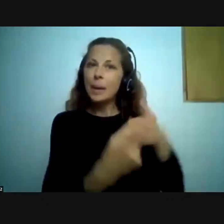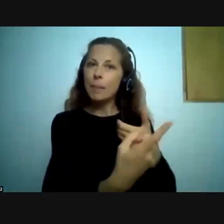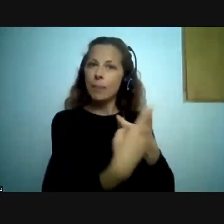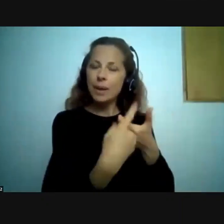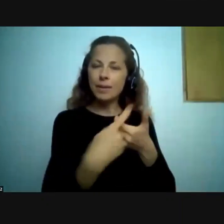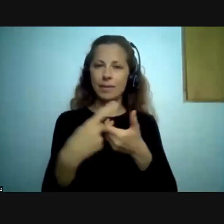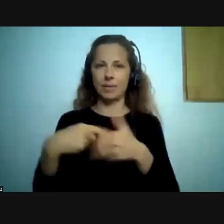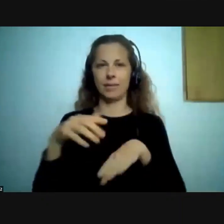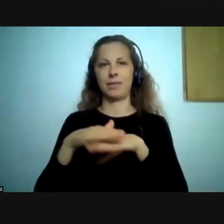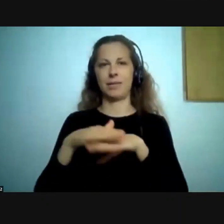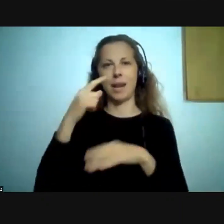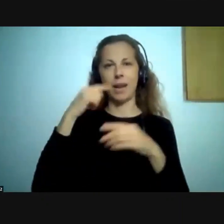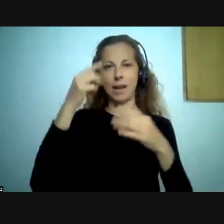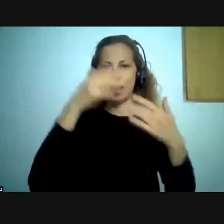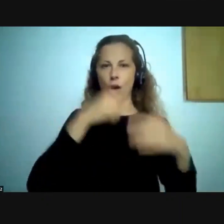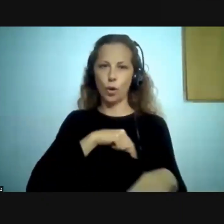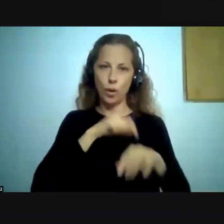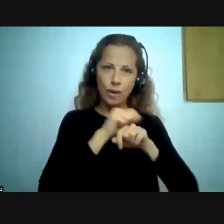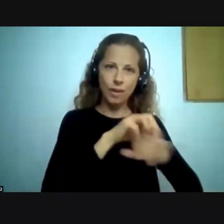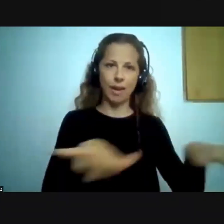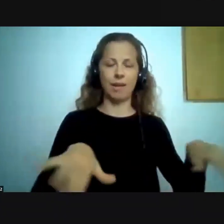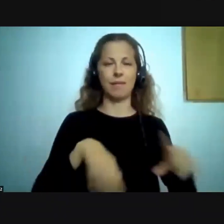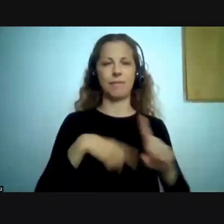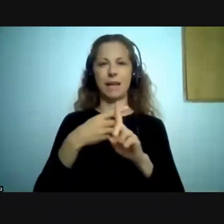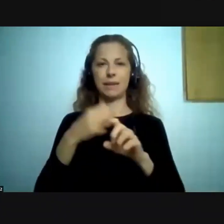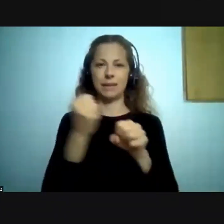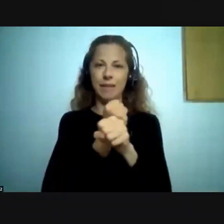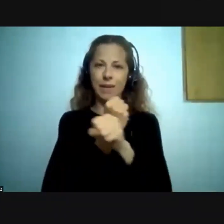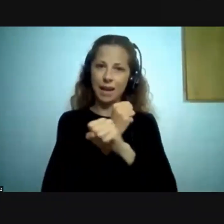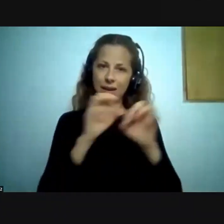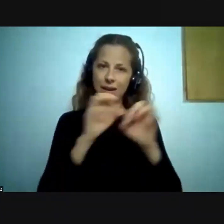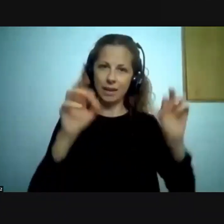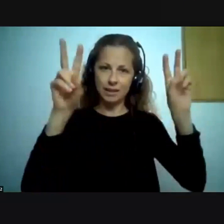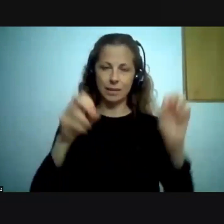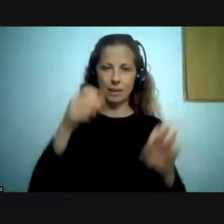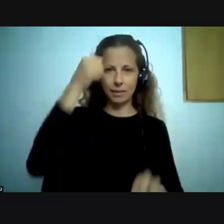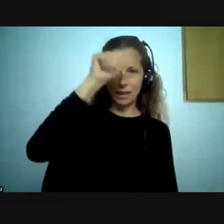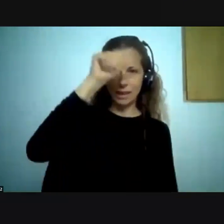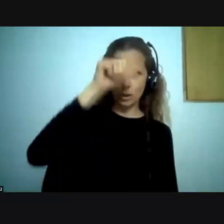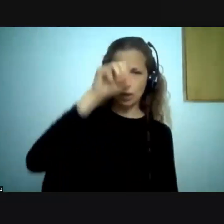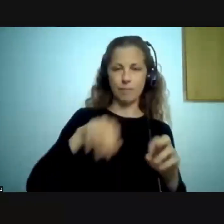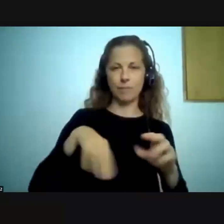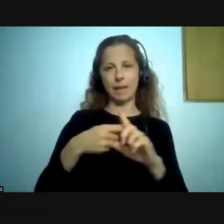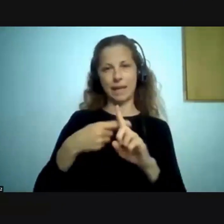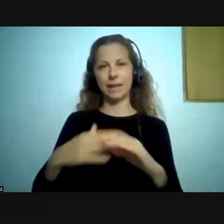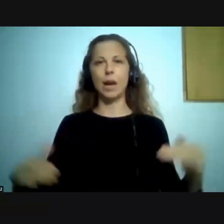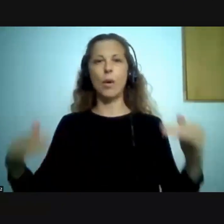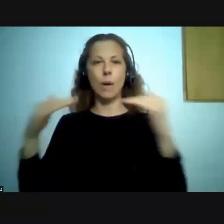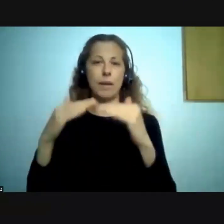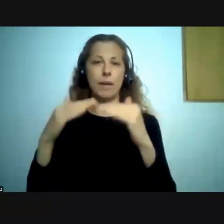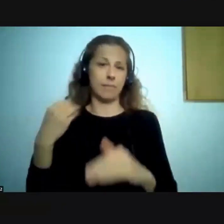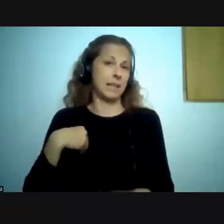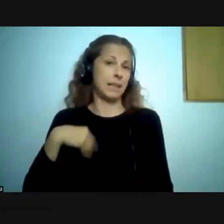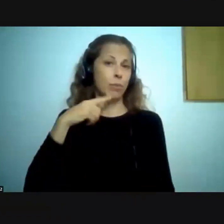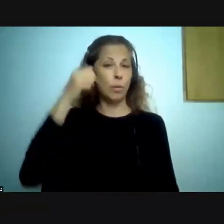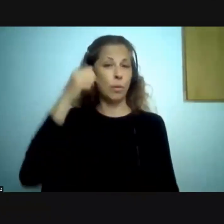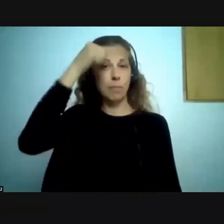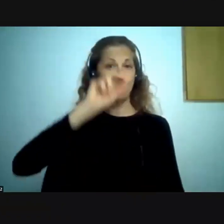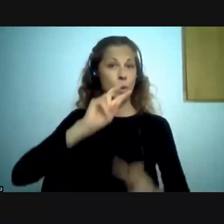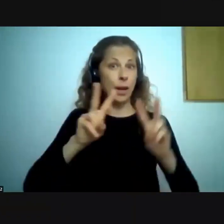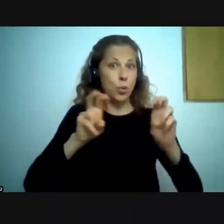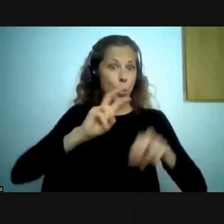para poder concienciar y para poder trabajar muchas cuestiones relacionadas con la masculinidad y la igualdad, para romper precisamente con esa nueva masculinidad. Y